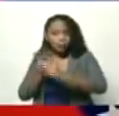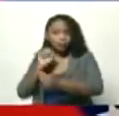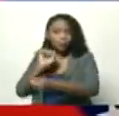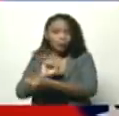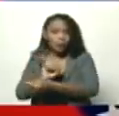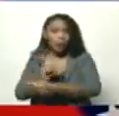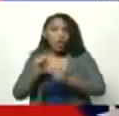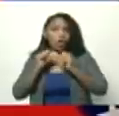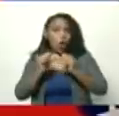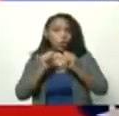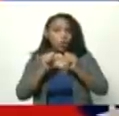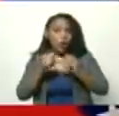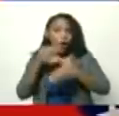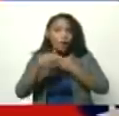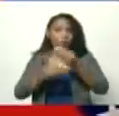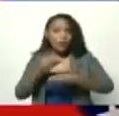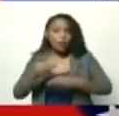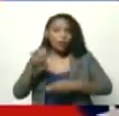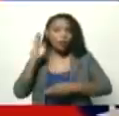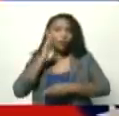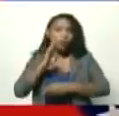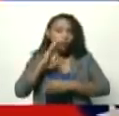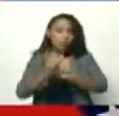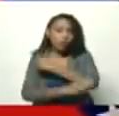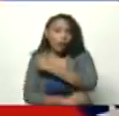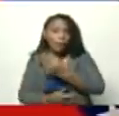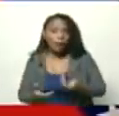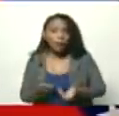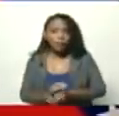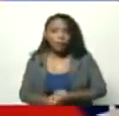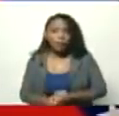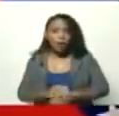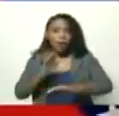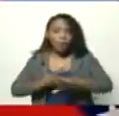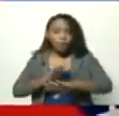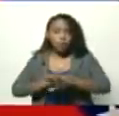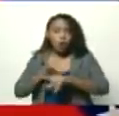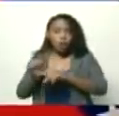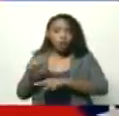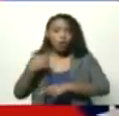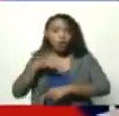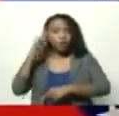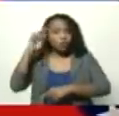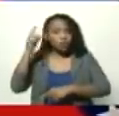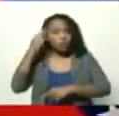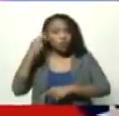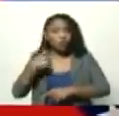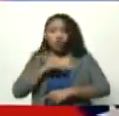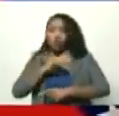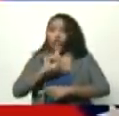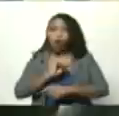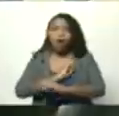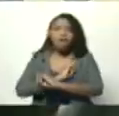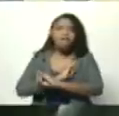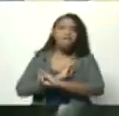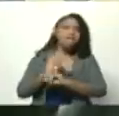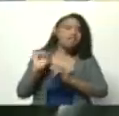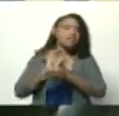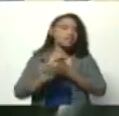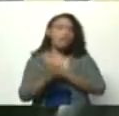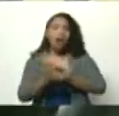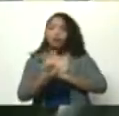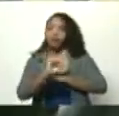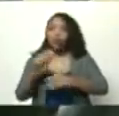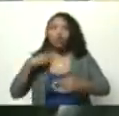así siguen delinquiendo. Y por esa razón nosotros no cesaremos en nuestro empeño